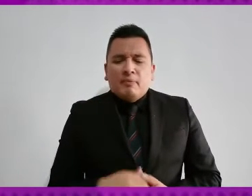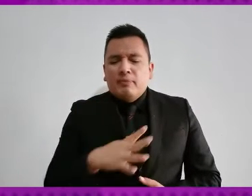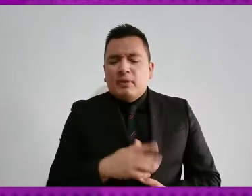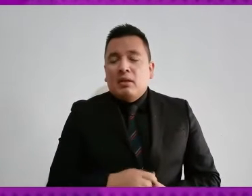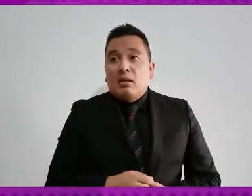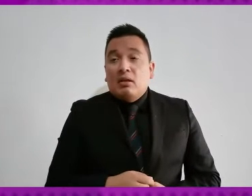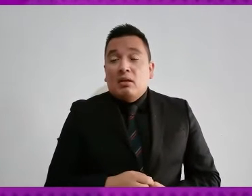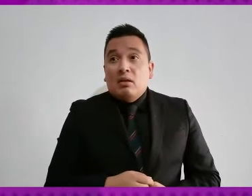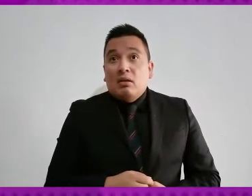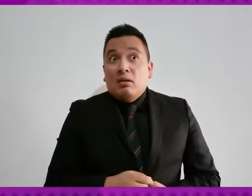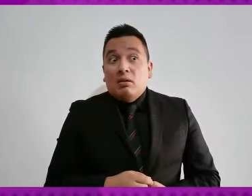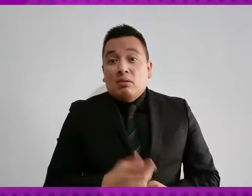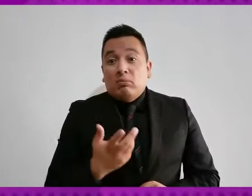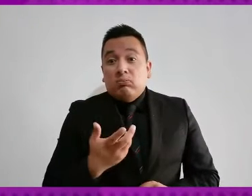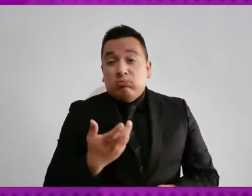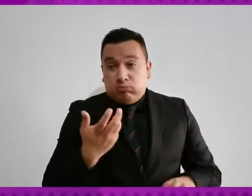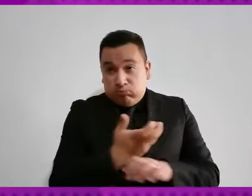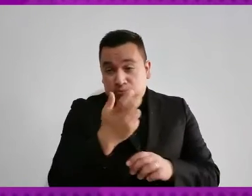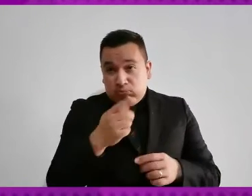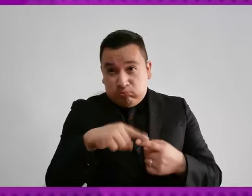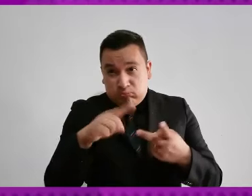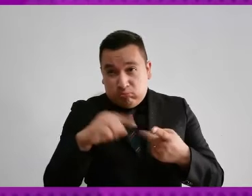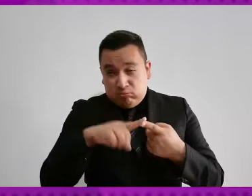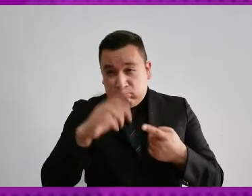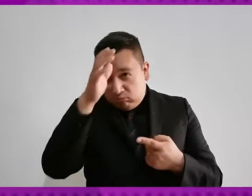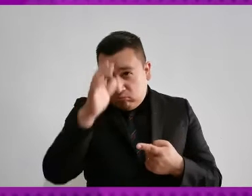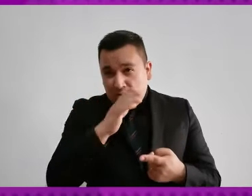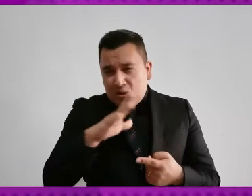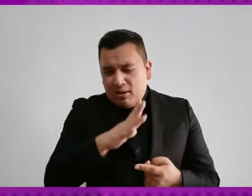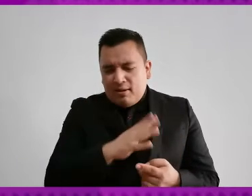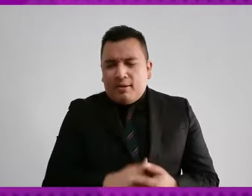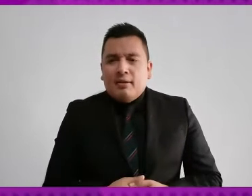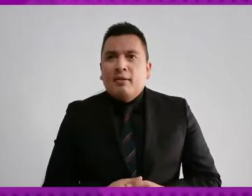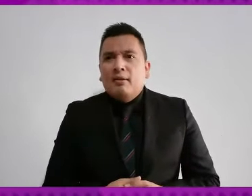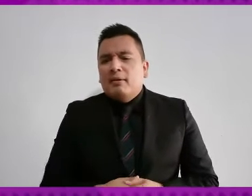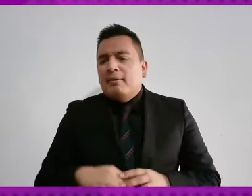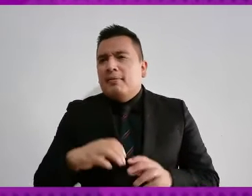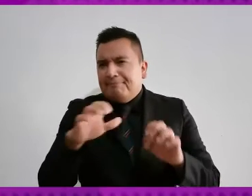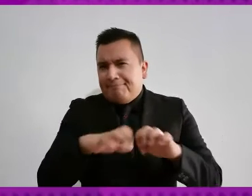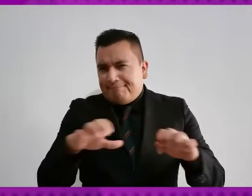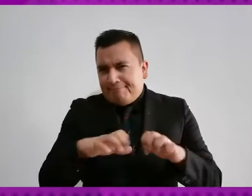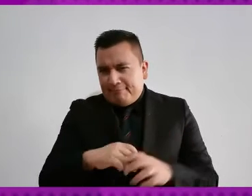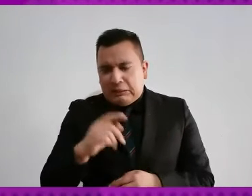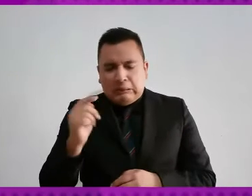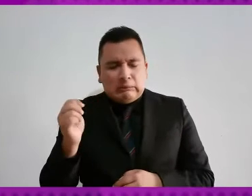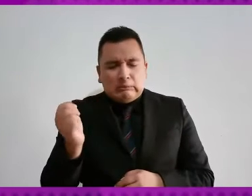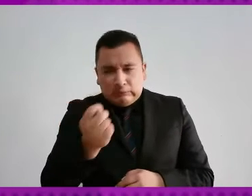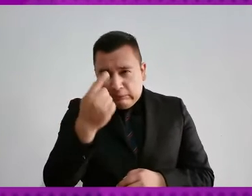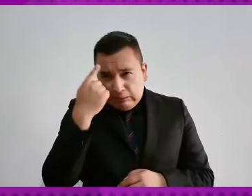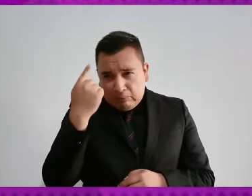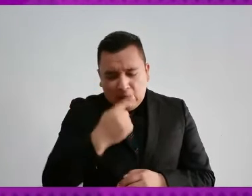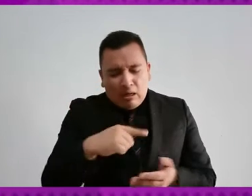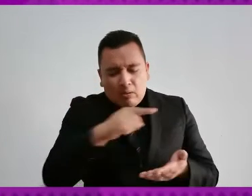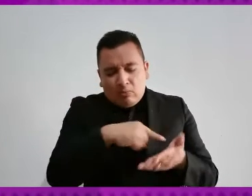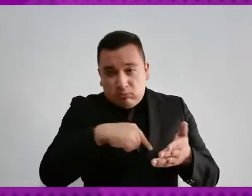2 estados se llevó a cabo, uno de ellos Coahuila, un ejercicio con la urna electrónica.